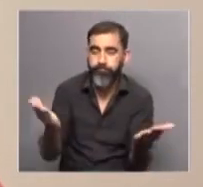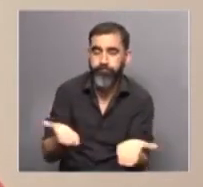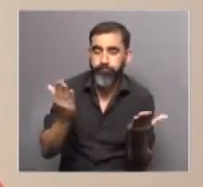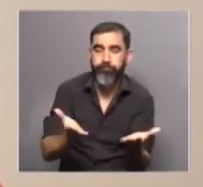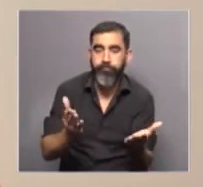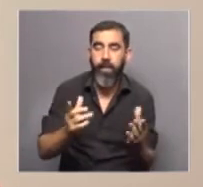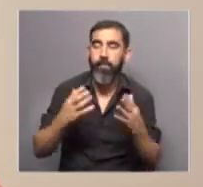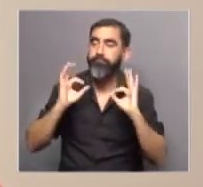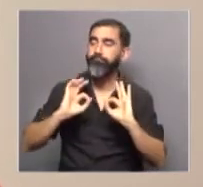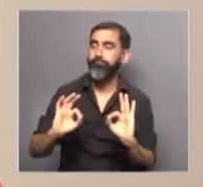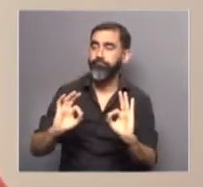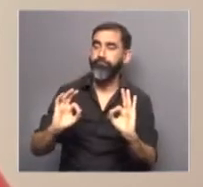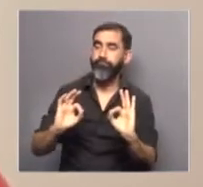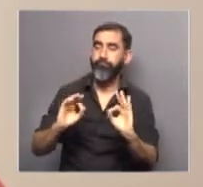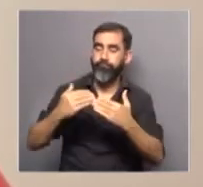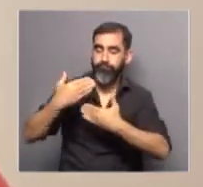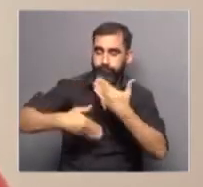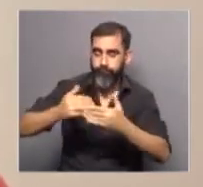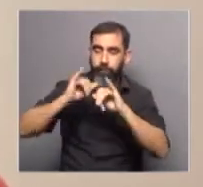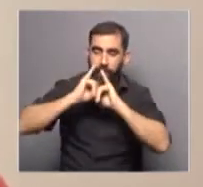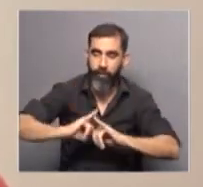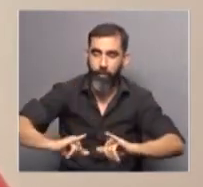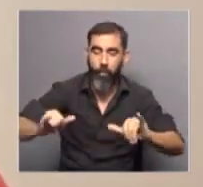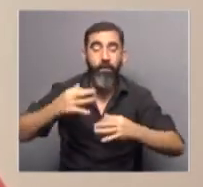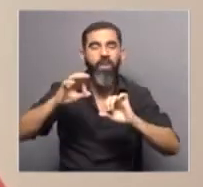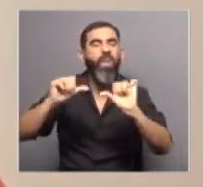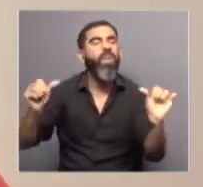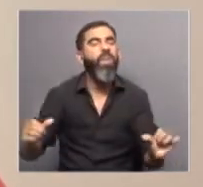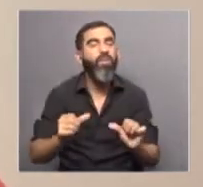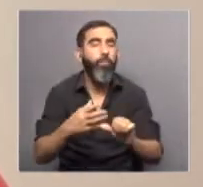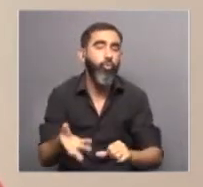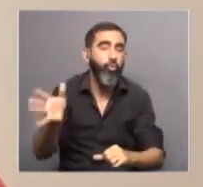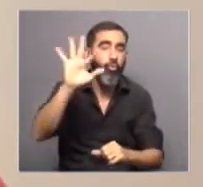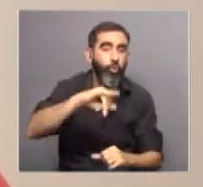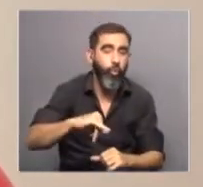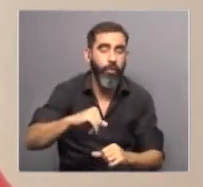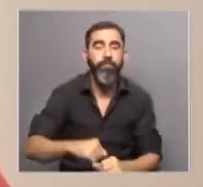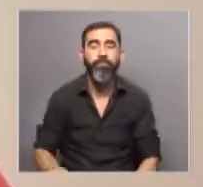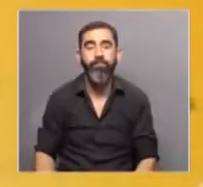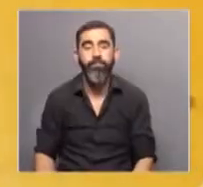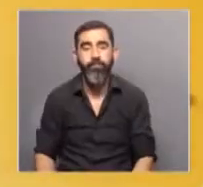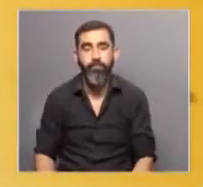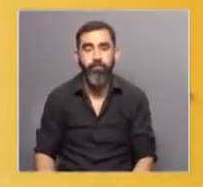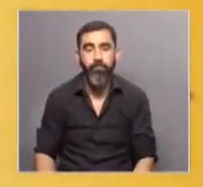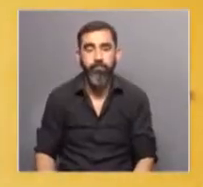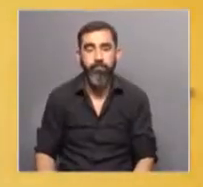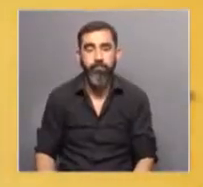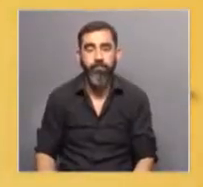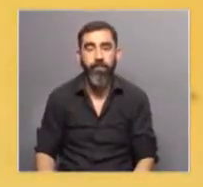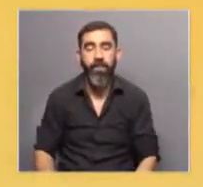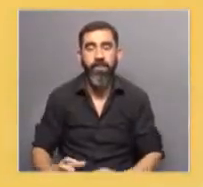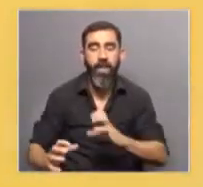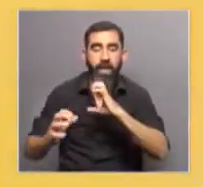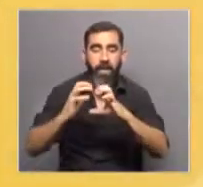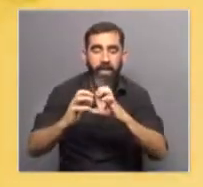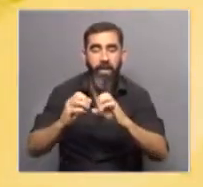salir de nuestra zona de confort para divulgar lo que realizamos día a día, que es nuestra vocación. Esa sinergia entre la